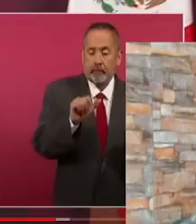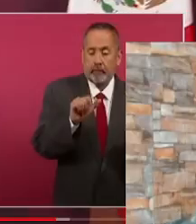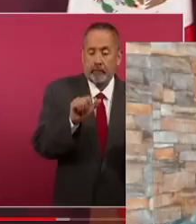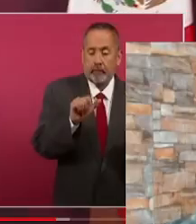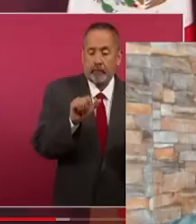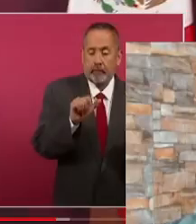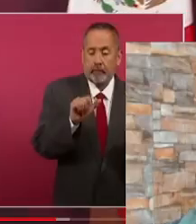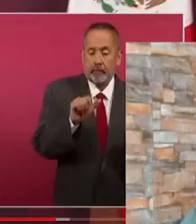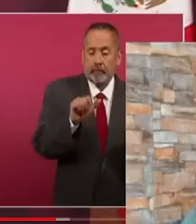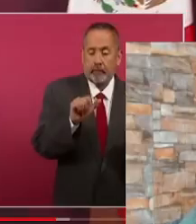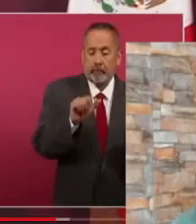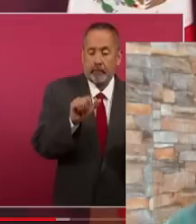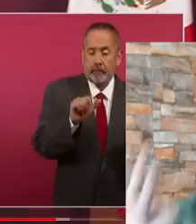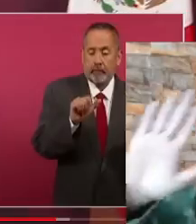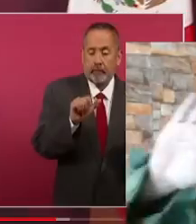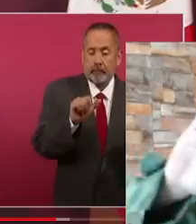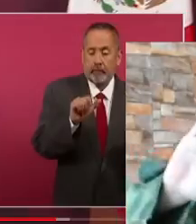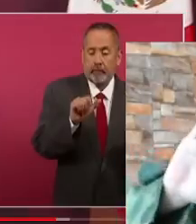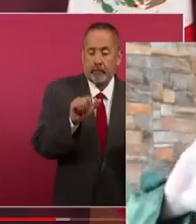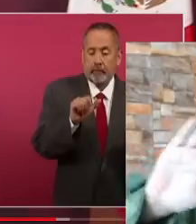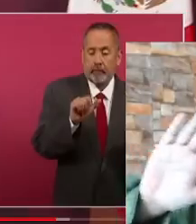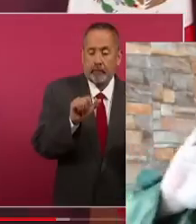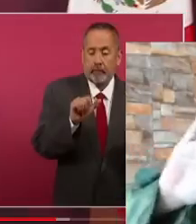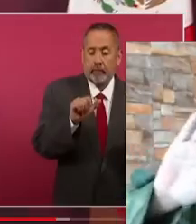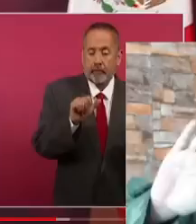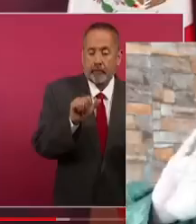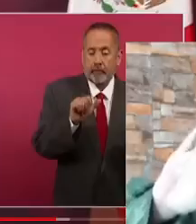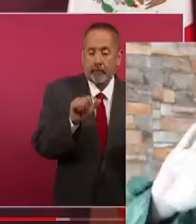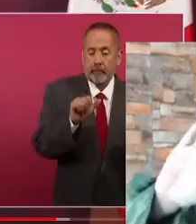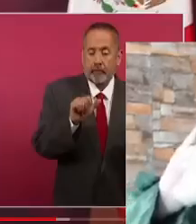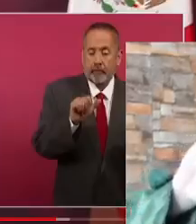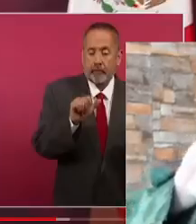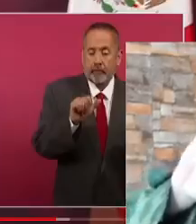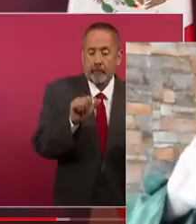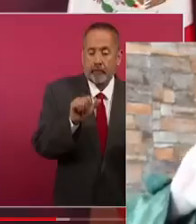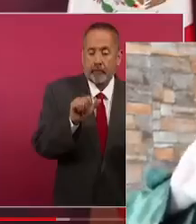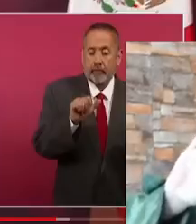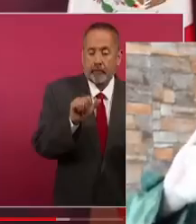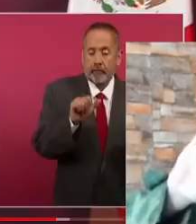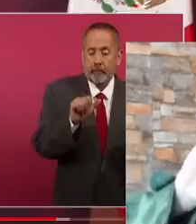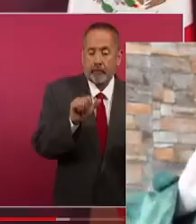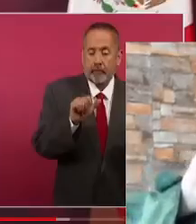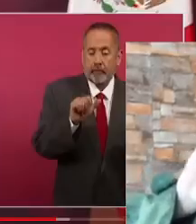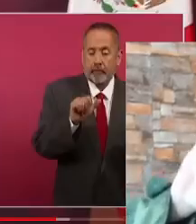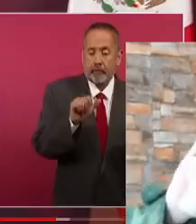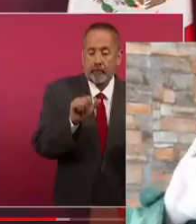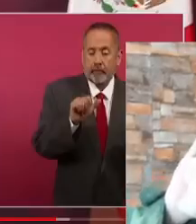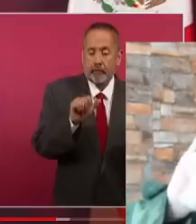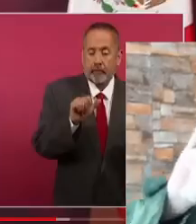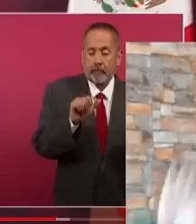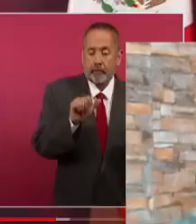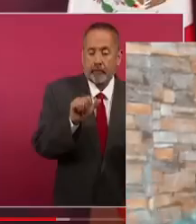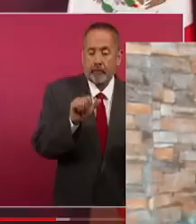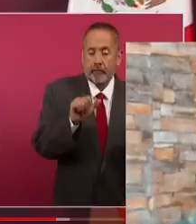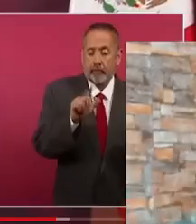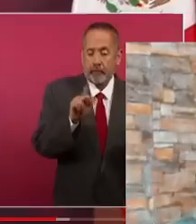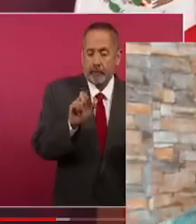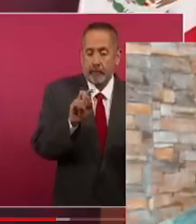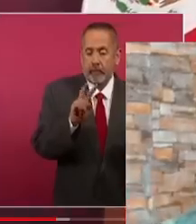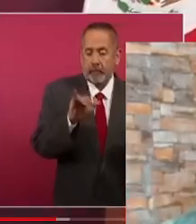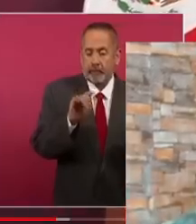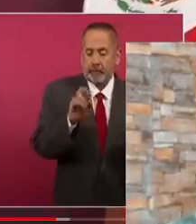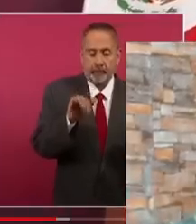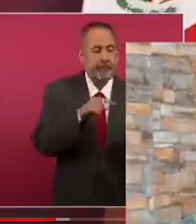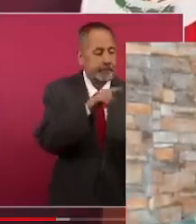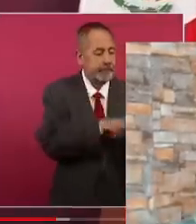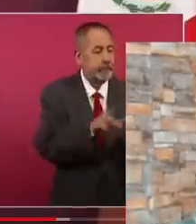marca de salsas. Bueno, creo que hay una marca de salsa que se llama Tamazula, lo he visto, no sé si sale ahí, solo lo copiaron el nombre. En